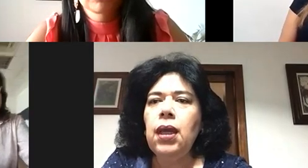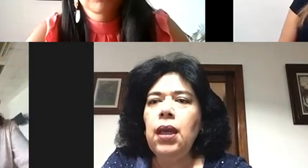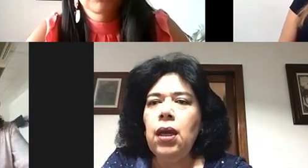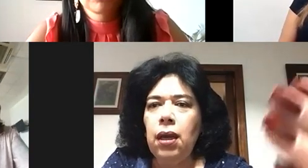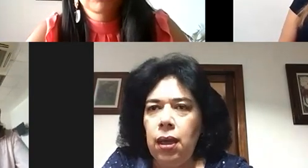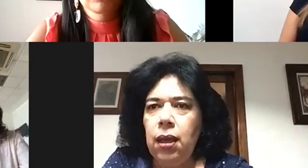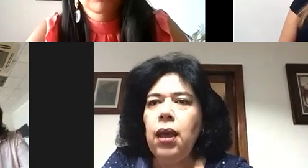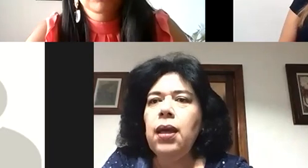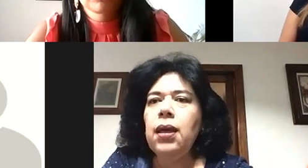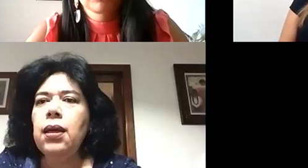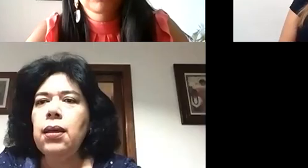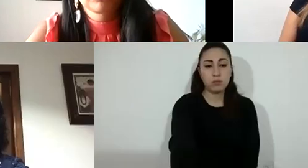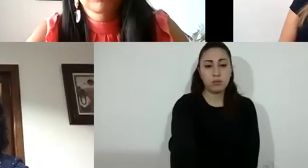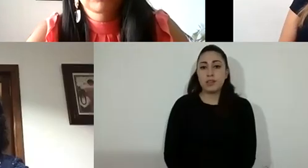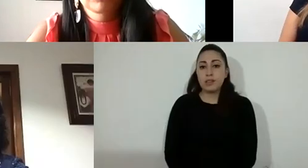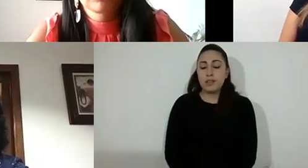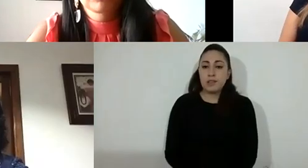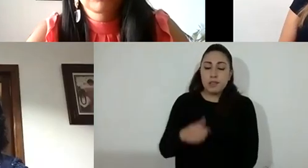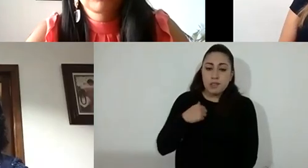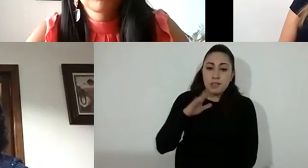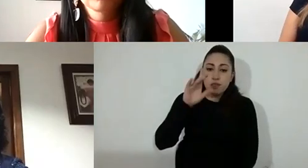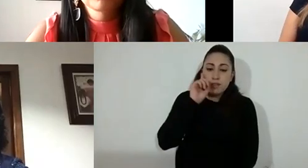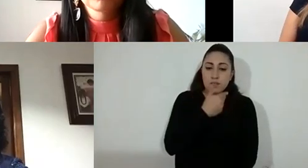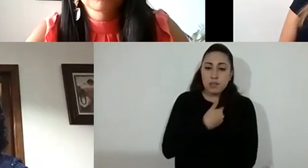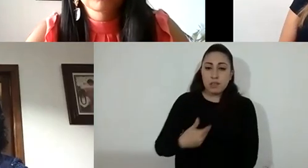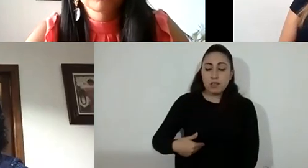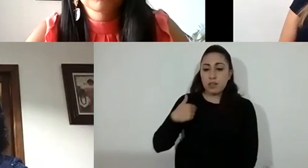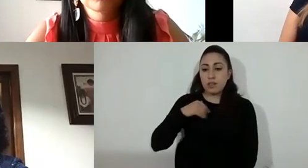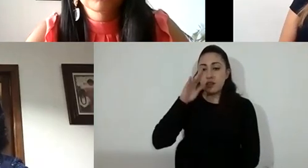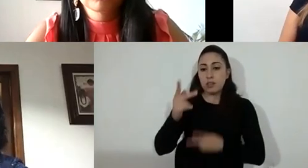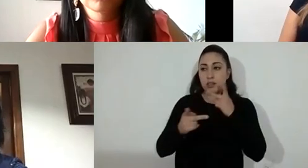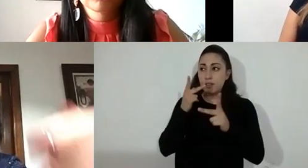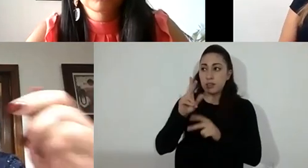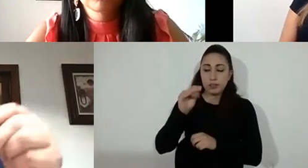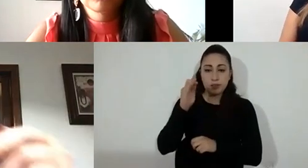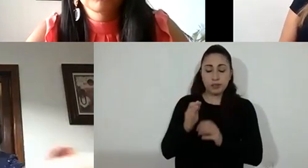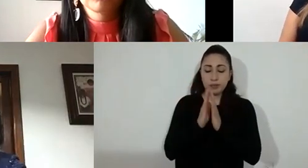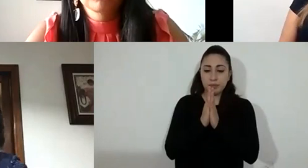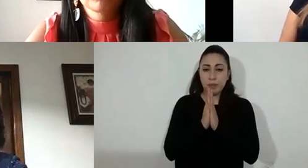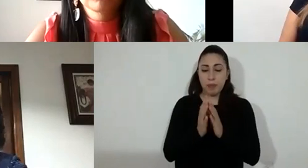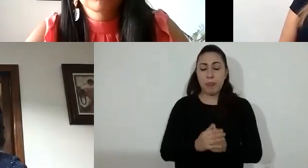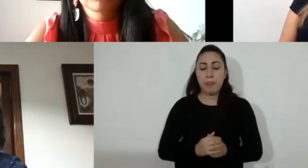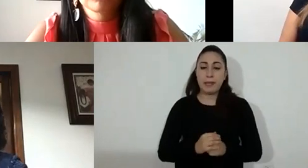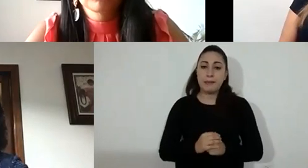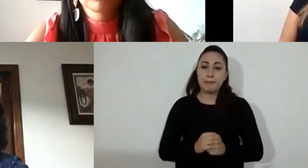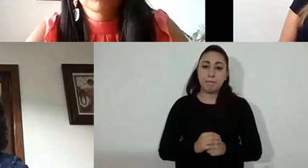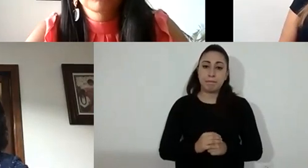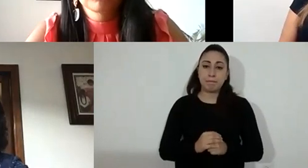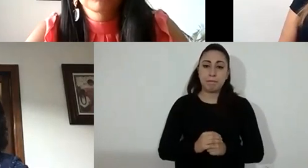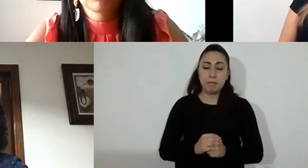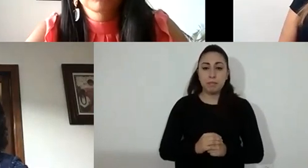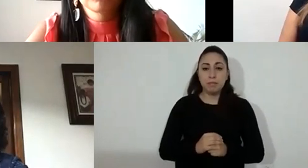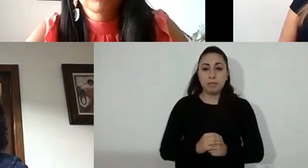Diputada presidenta. Sí. En contra. Muy bien, lo anoto en contra.